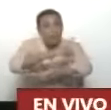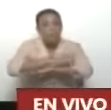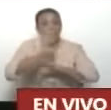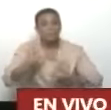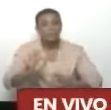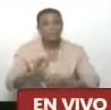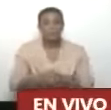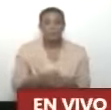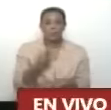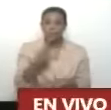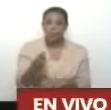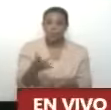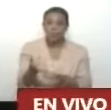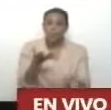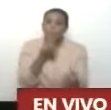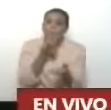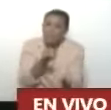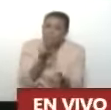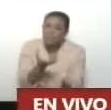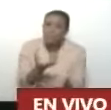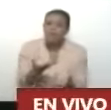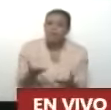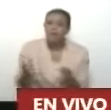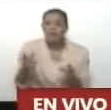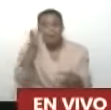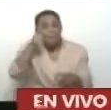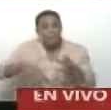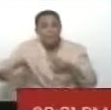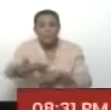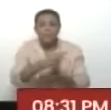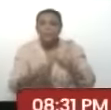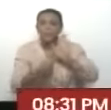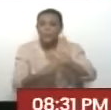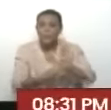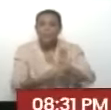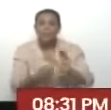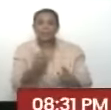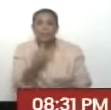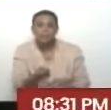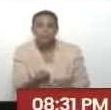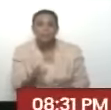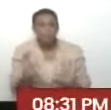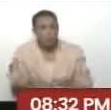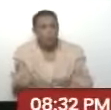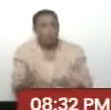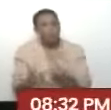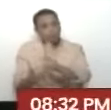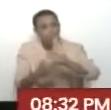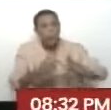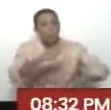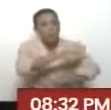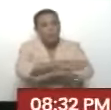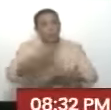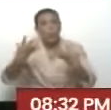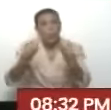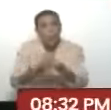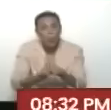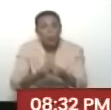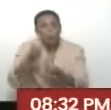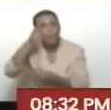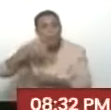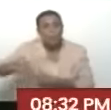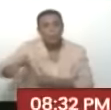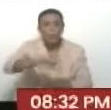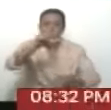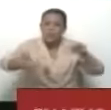en lugar de decir hay un mensaje claro que nos está mandando el pueblo de Venezuela, en lugar de señalar, bueno, junto con ese mensaje del pueblo de